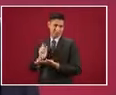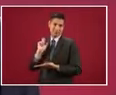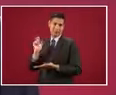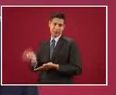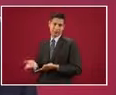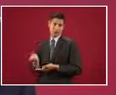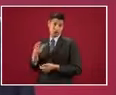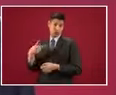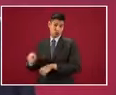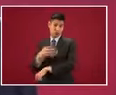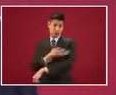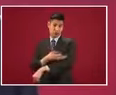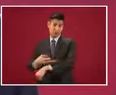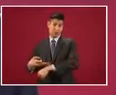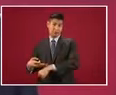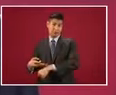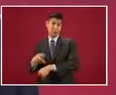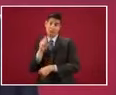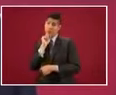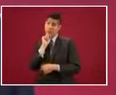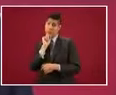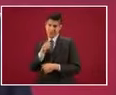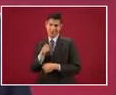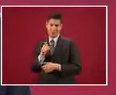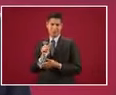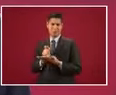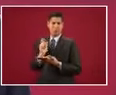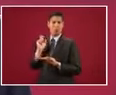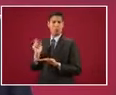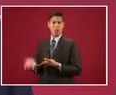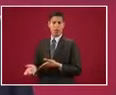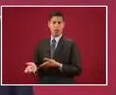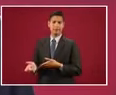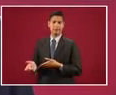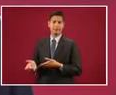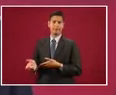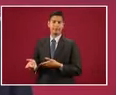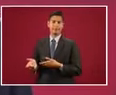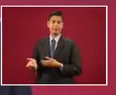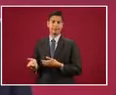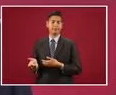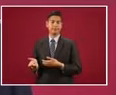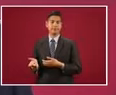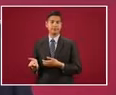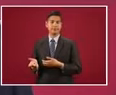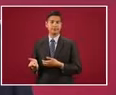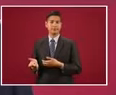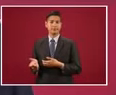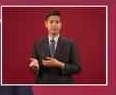las familias que se dedican a vender los billetes, que